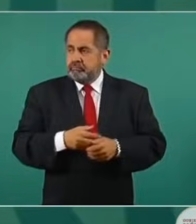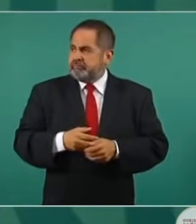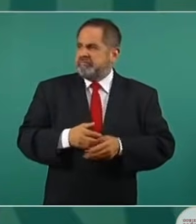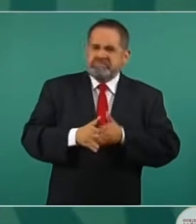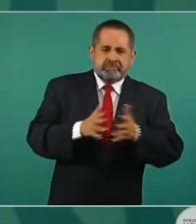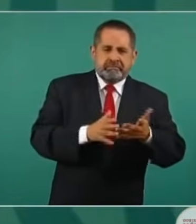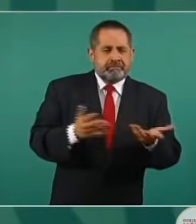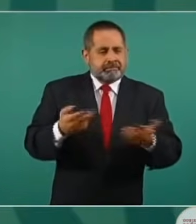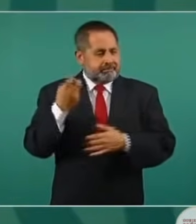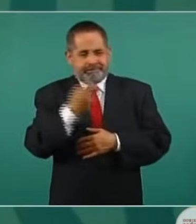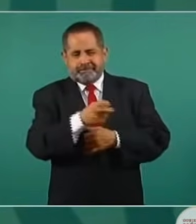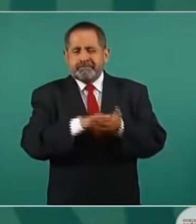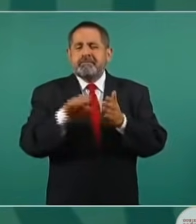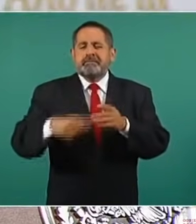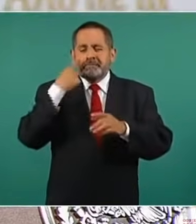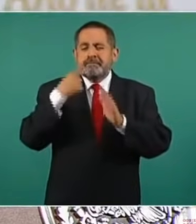Ahí está el caso del señor